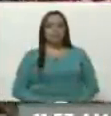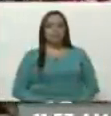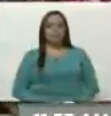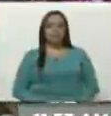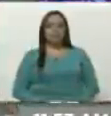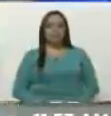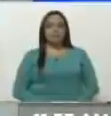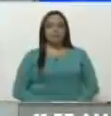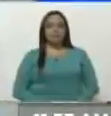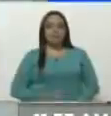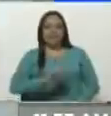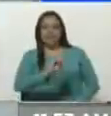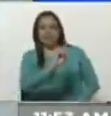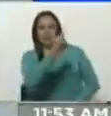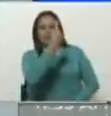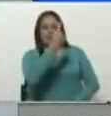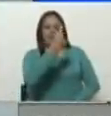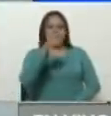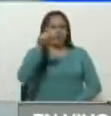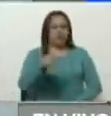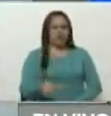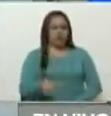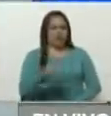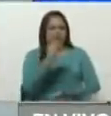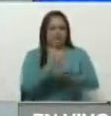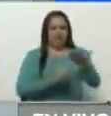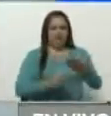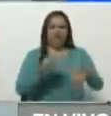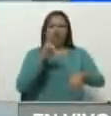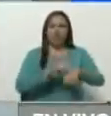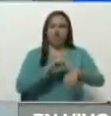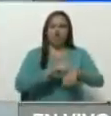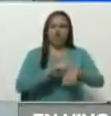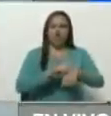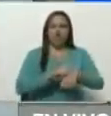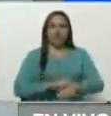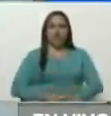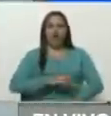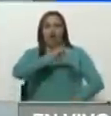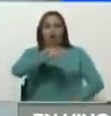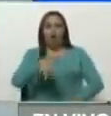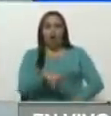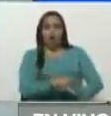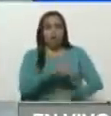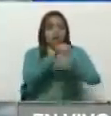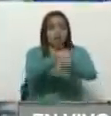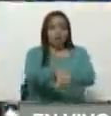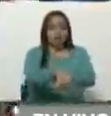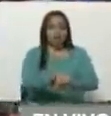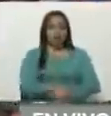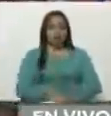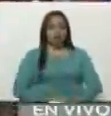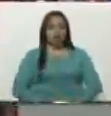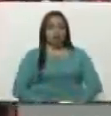Y el primero de esos venezolanos fue el doctor José Gregorio Hernández.